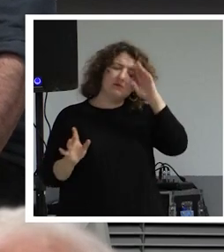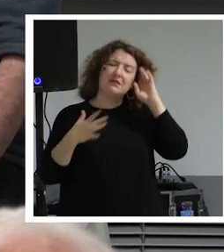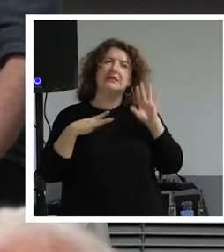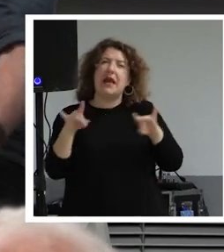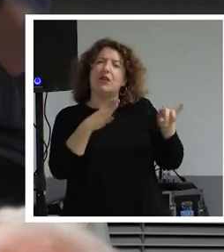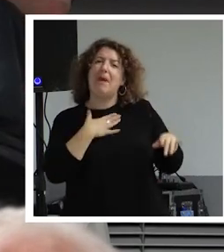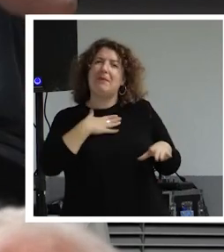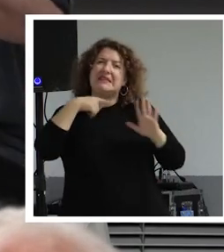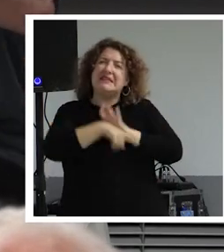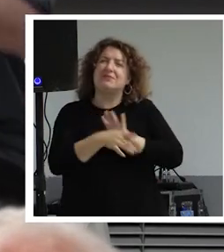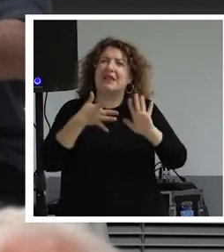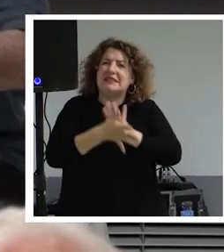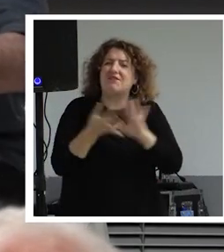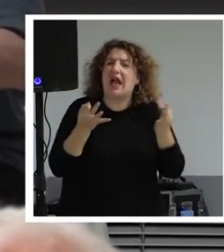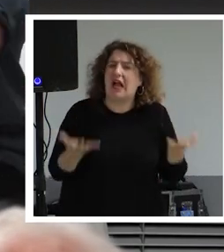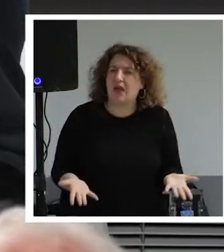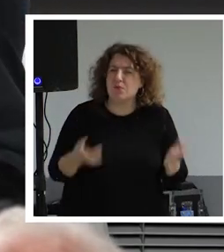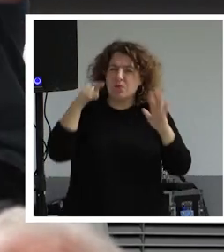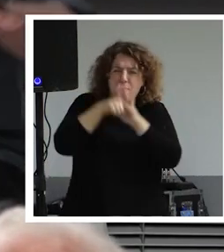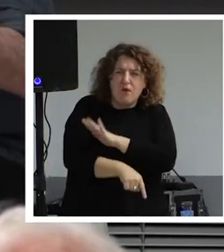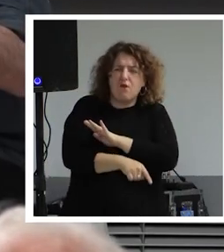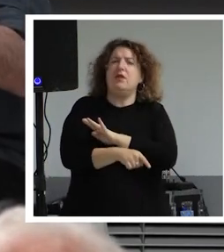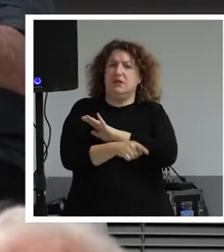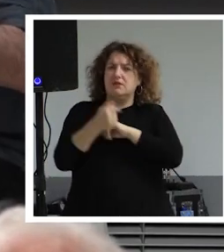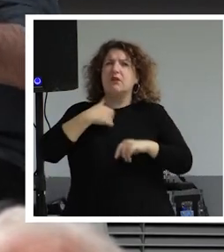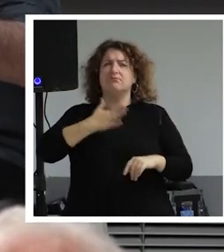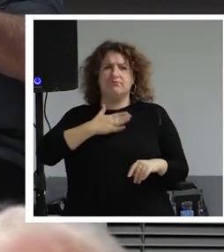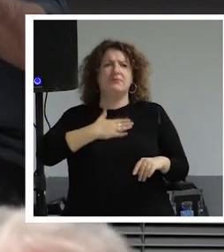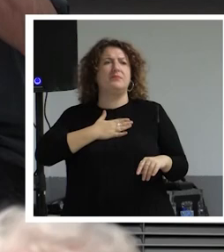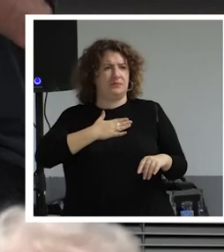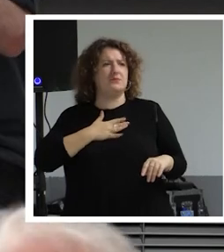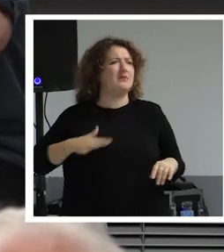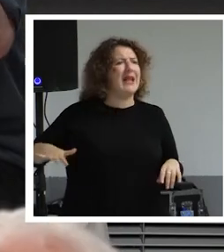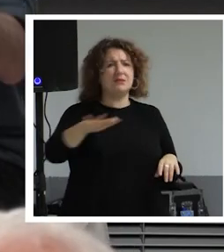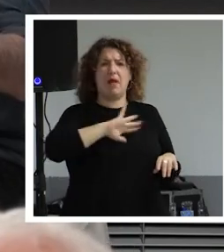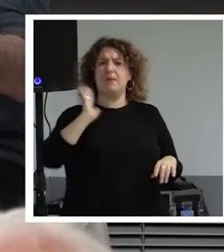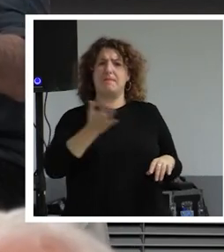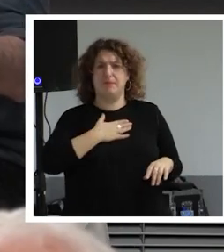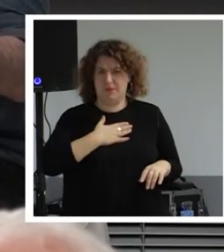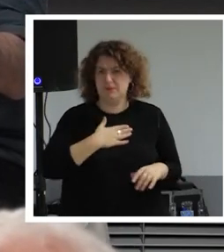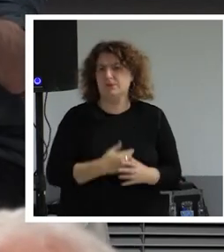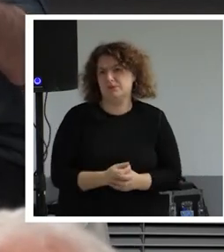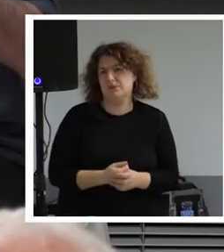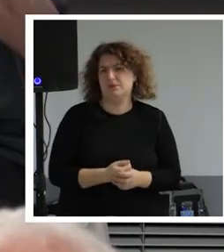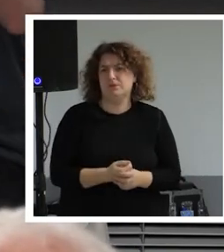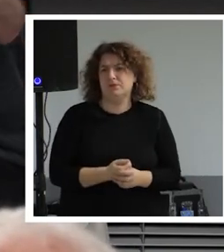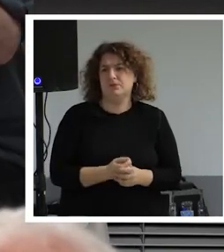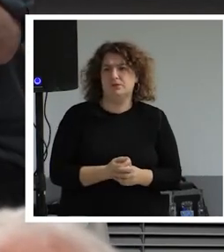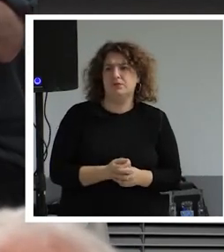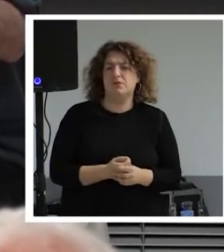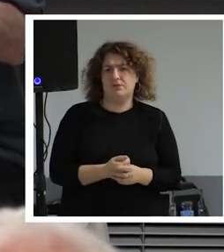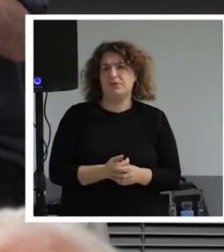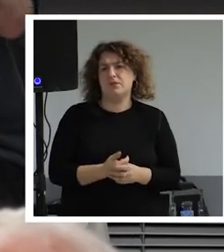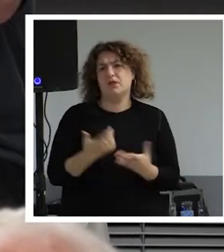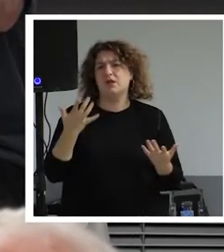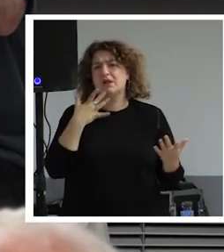que 50 personas vivan geográficamente en el mismo barrio si no se conocen yo no le llamaría territorio Yo le llamo territorio